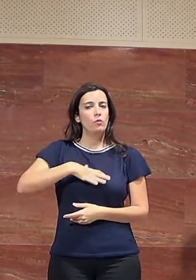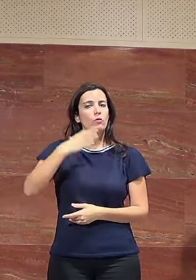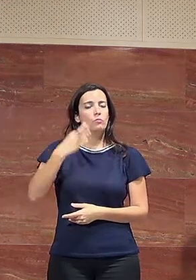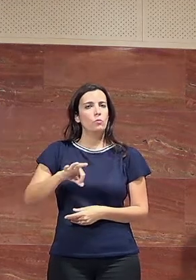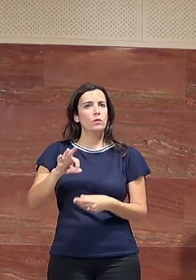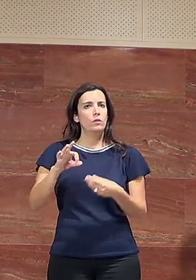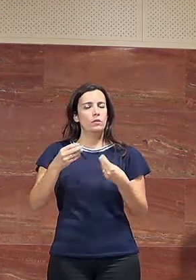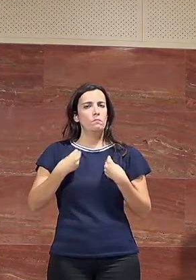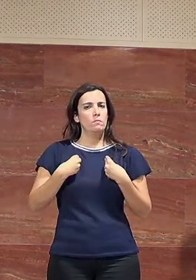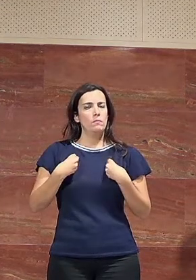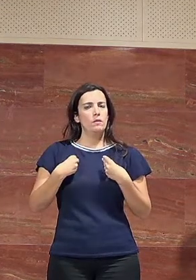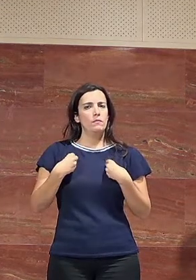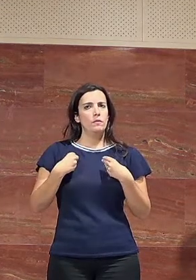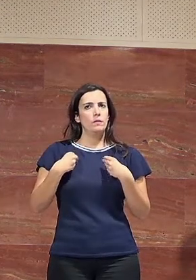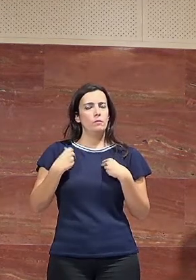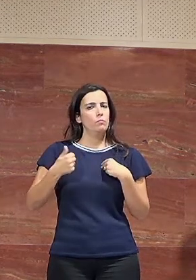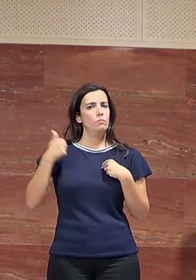más